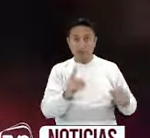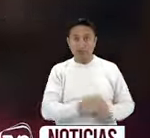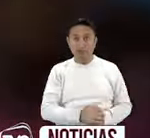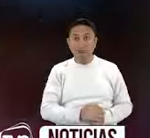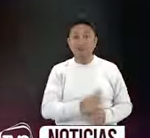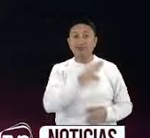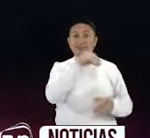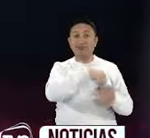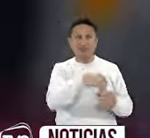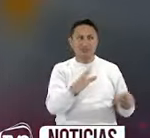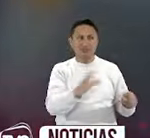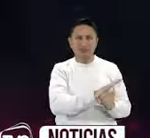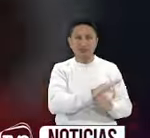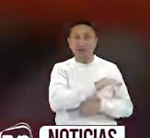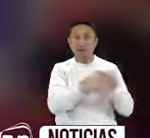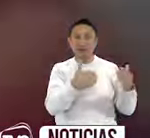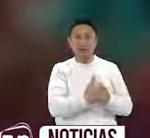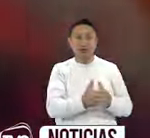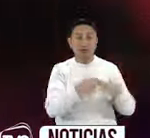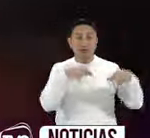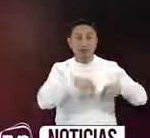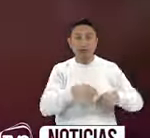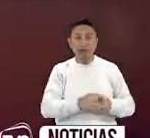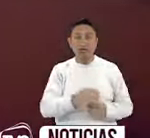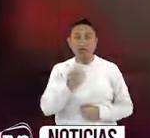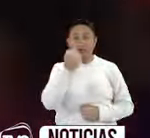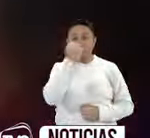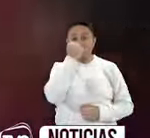todos querían que el gallo rojo gane,